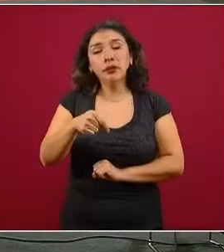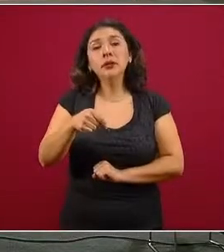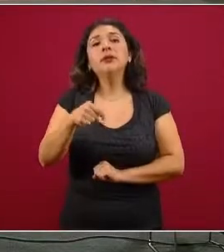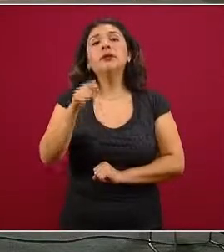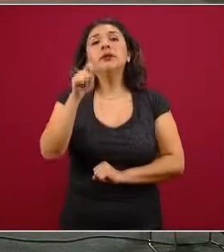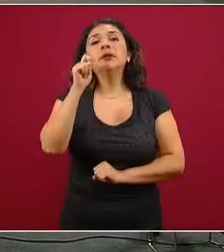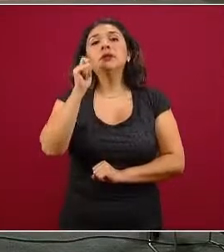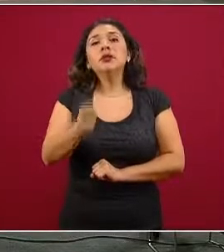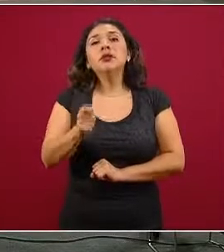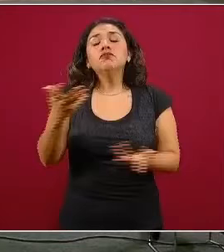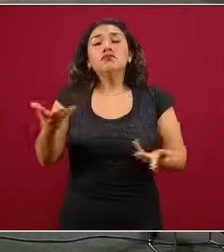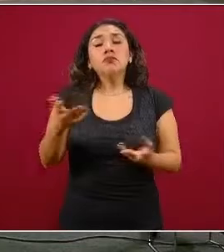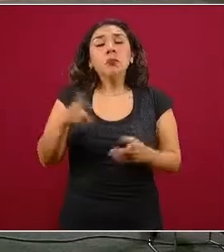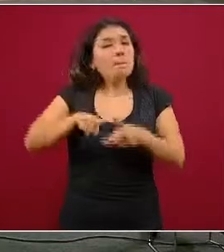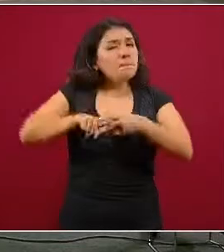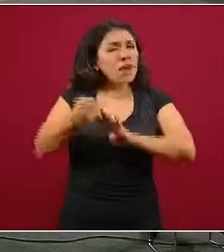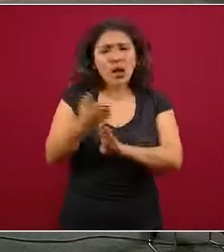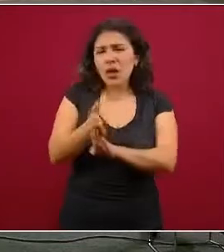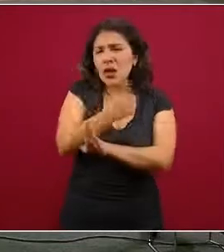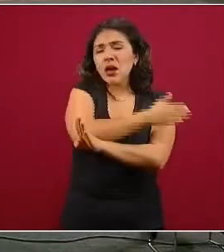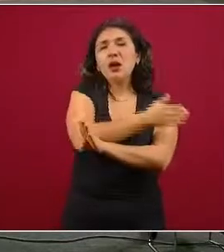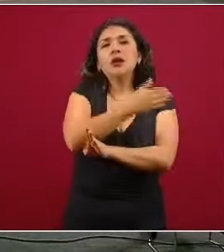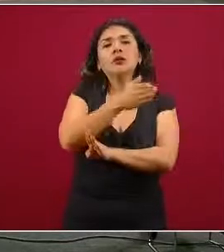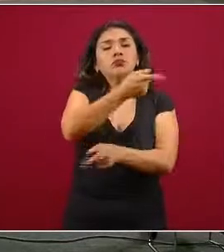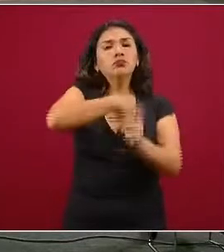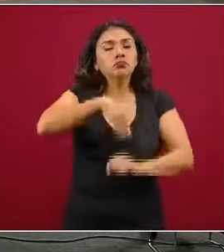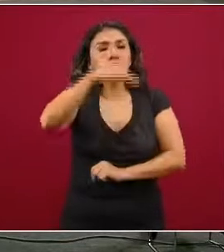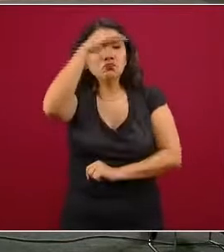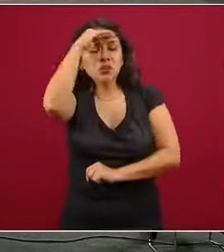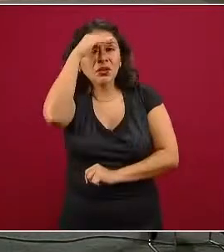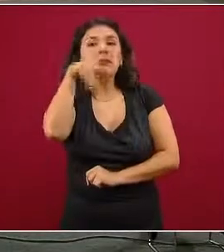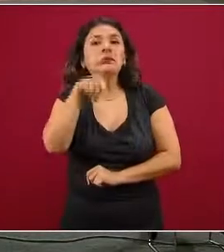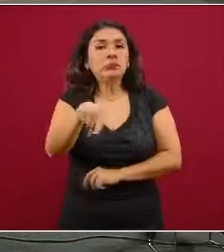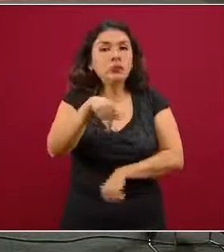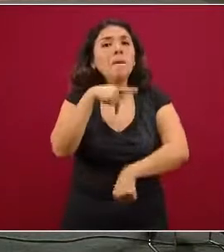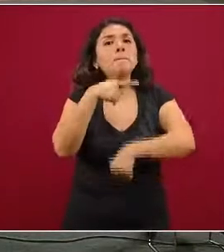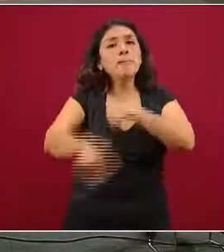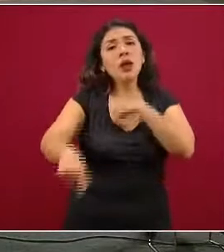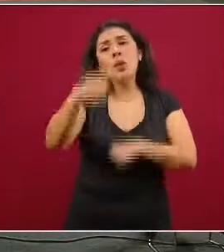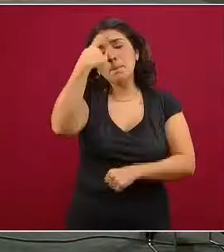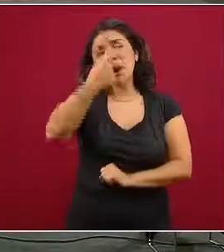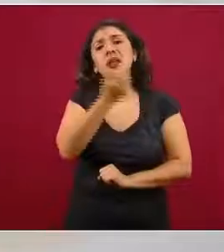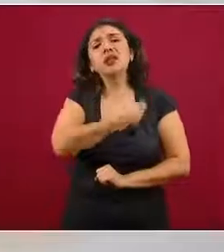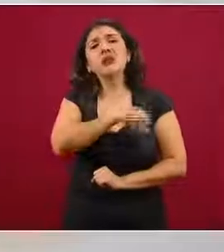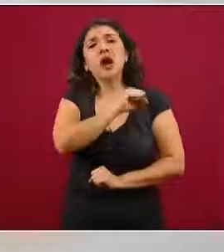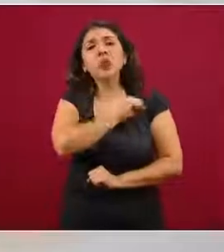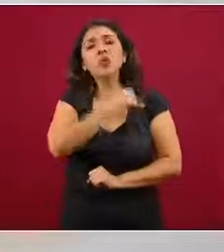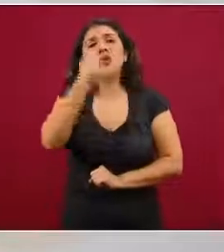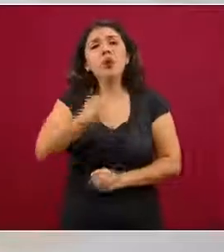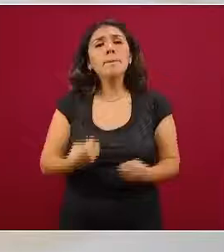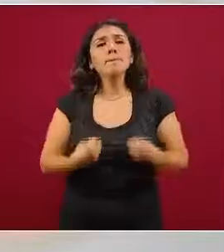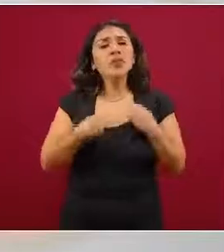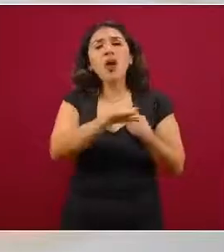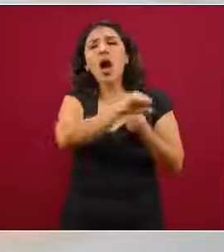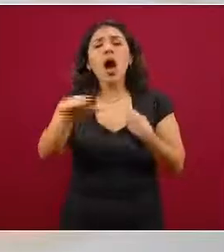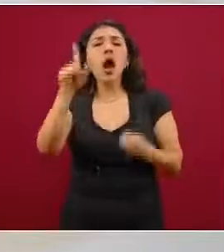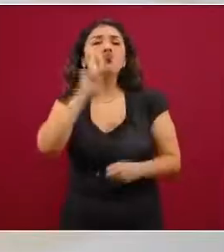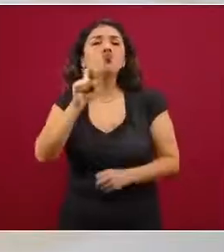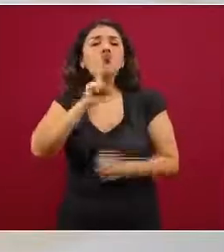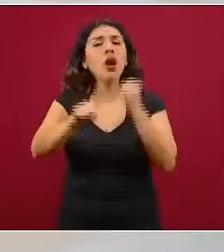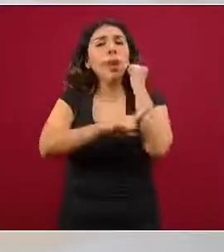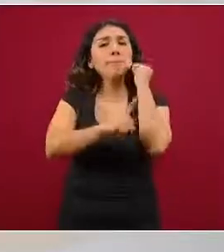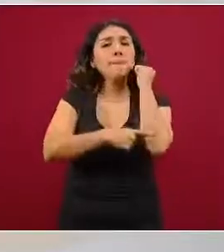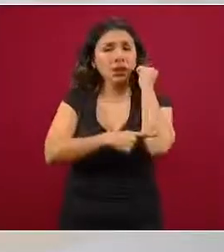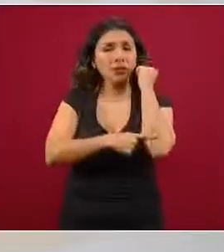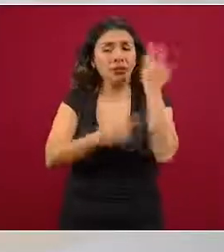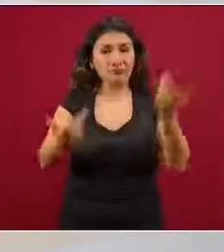SARS-CoV-2, desde el inicio la consideramos como una amenaza para la salud y la vida de las mujeres embarazadas.